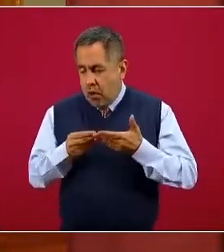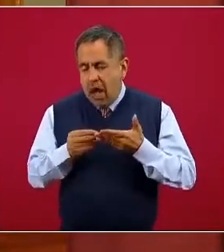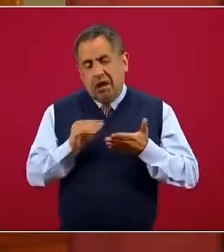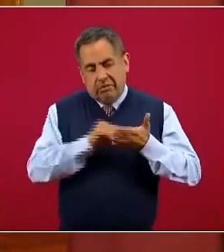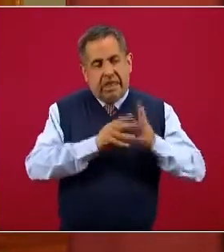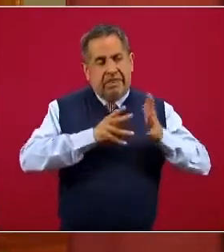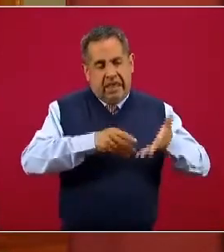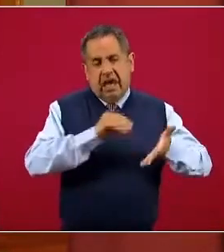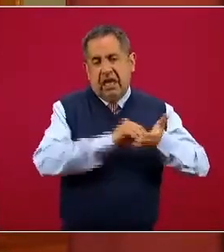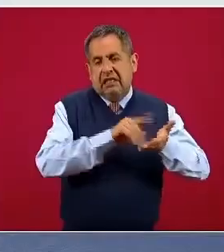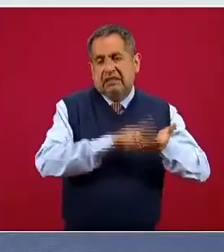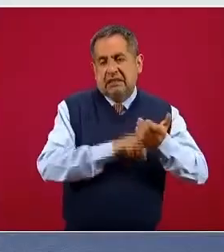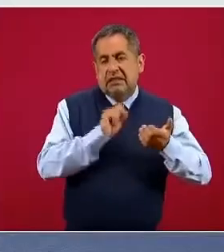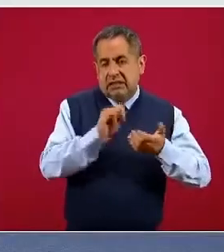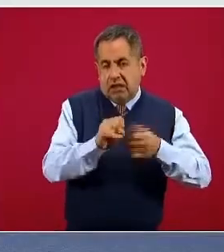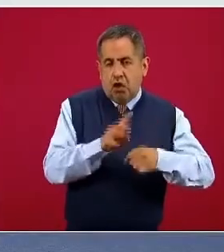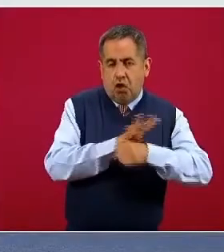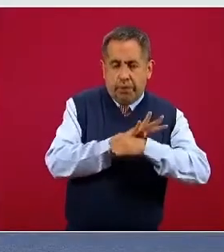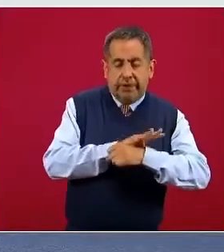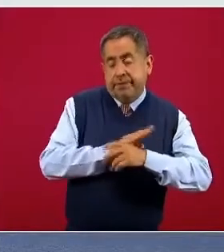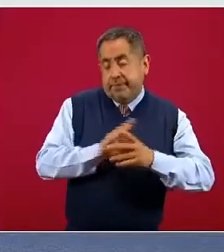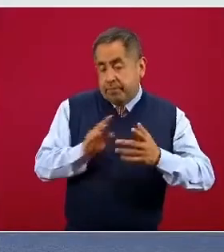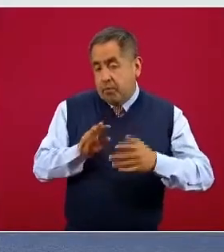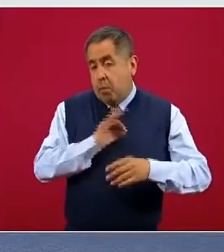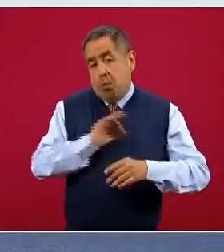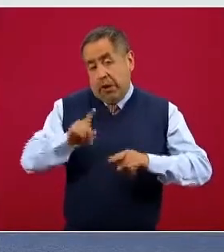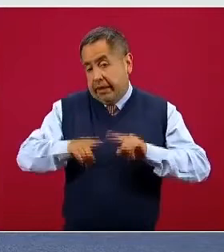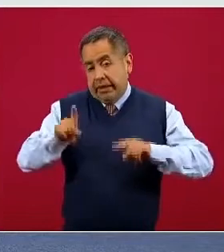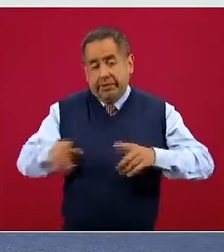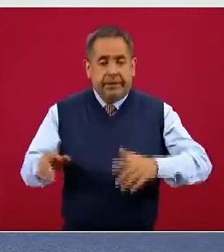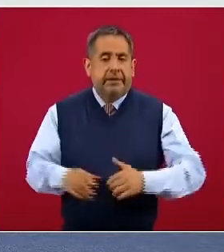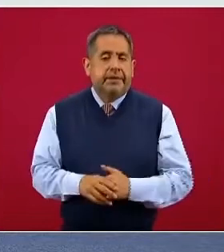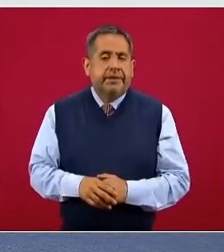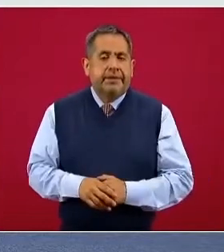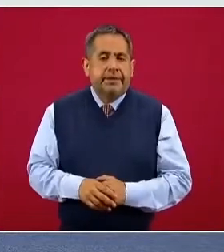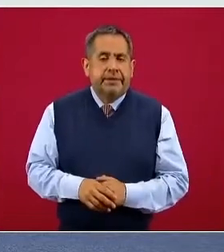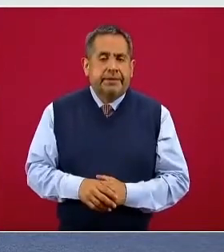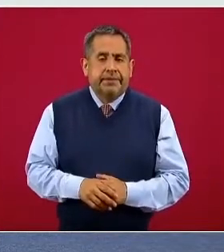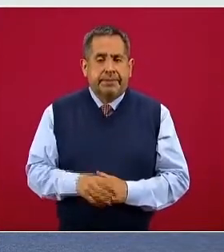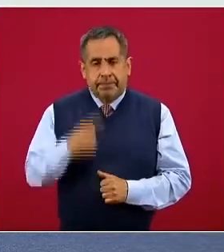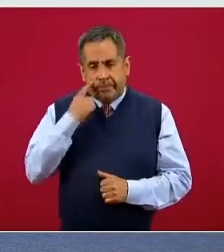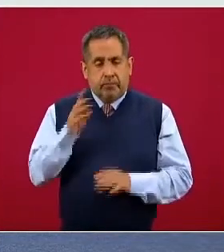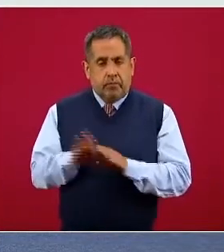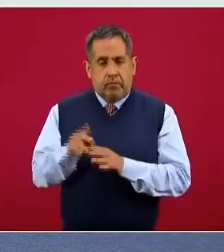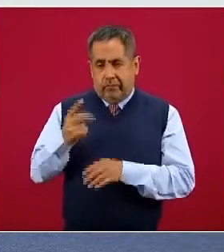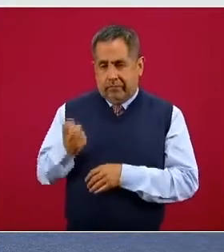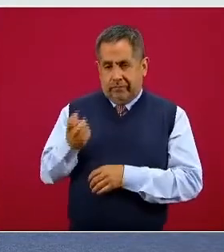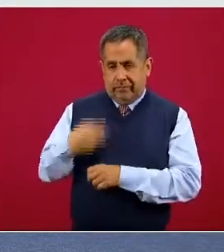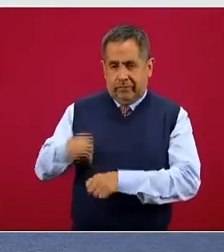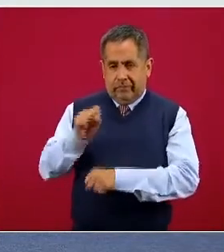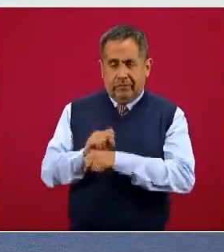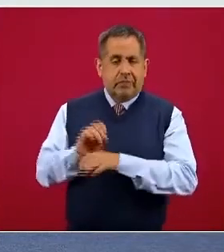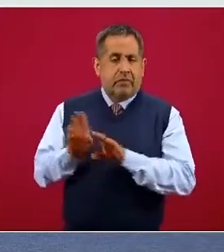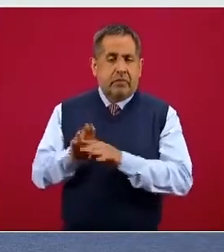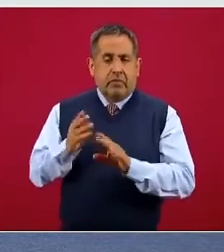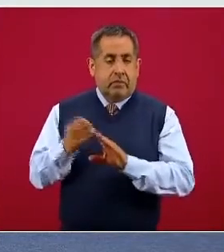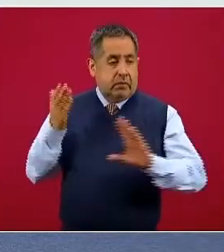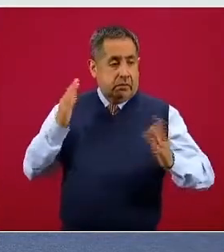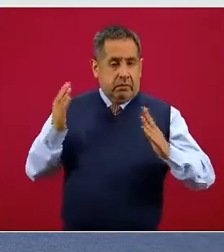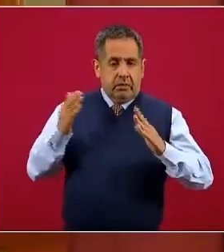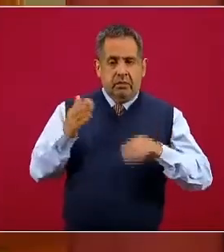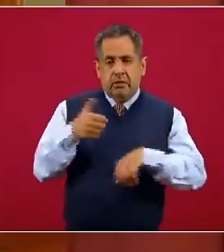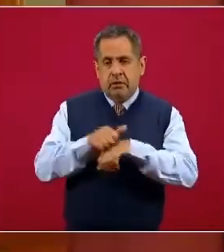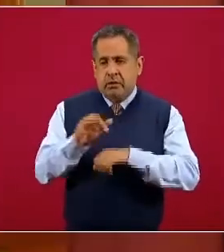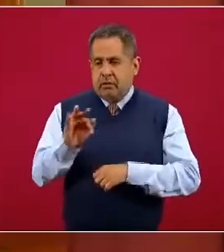sumarse como defunciones confirmadas por COVID-19. El comportamiento para esta semana en comparación a la anterior,